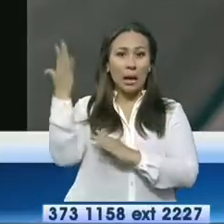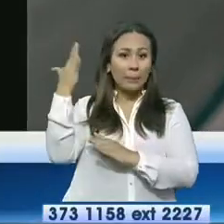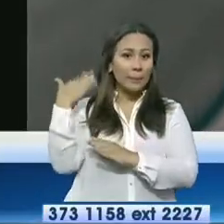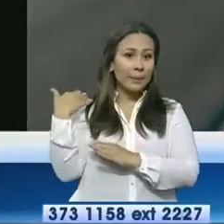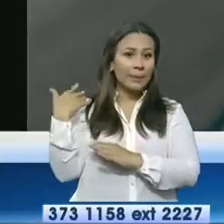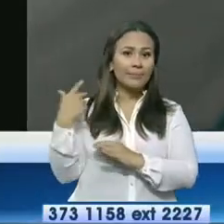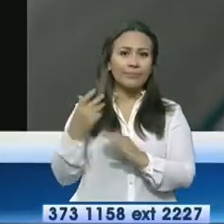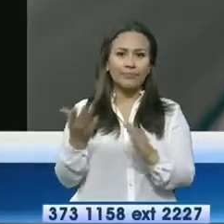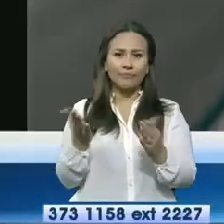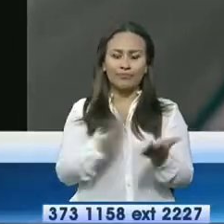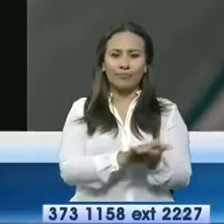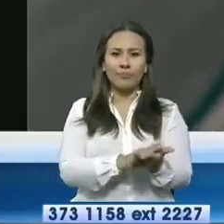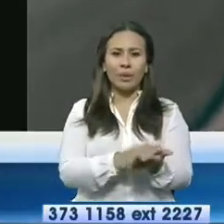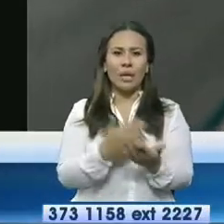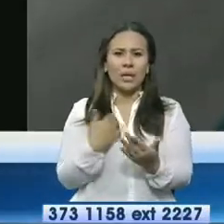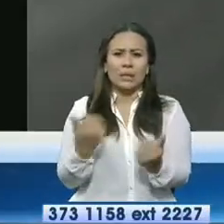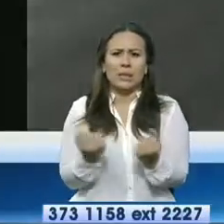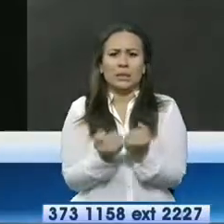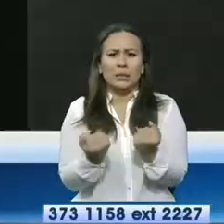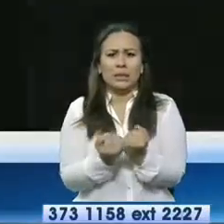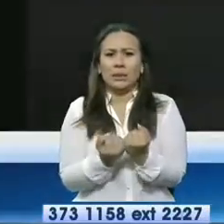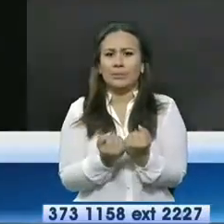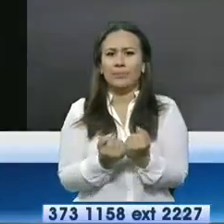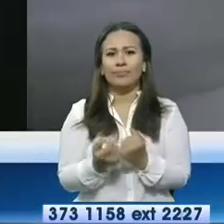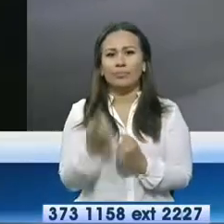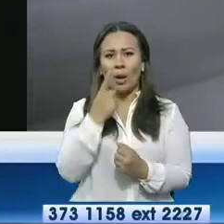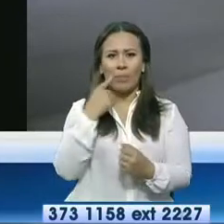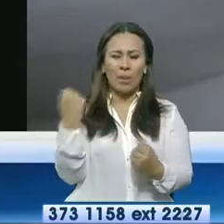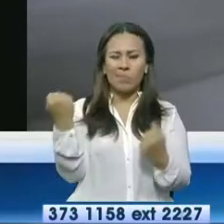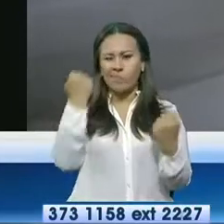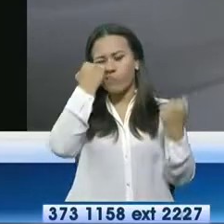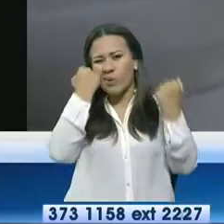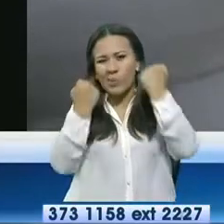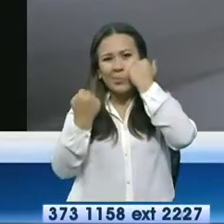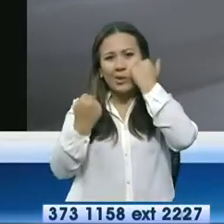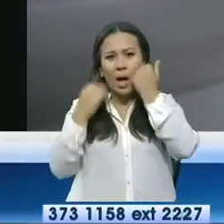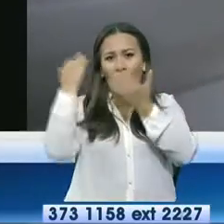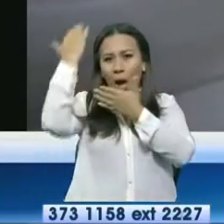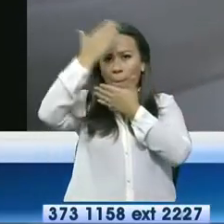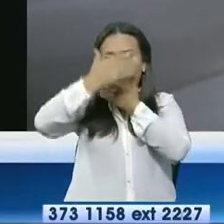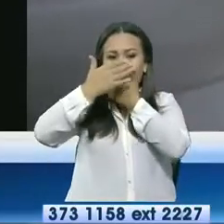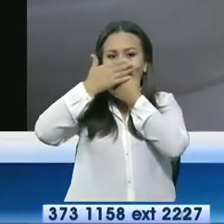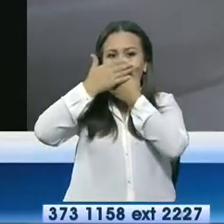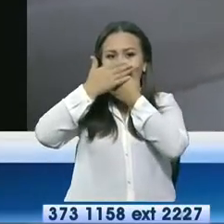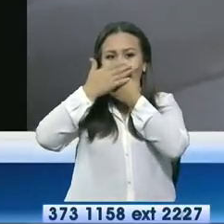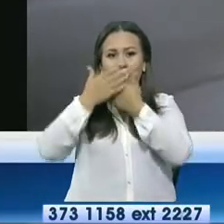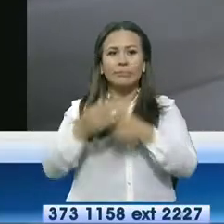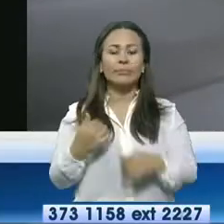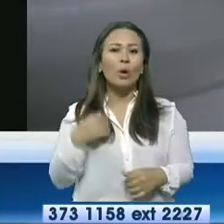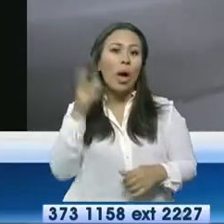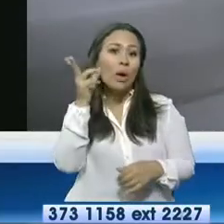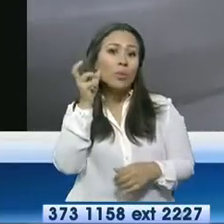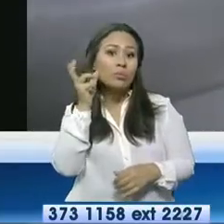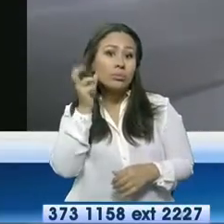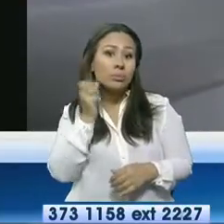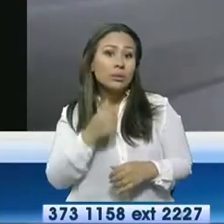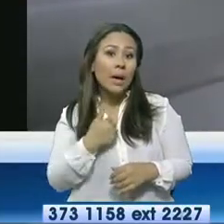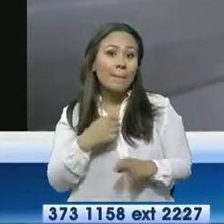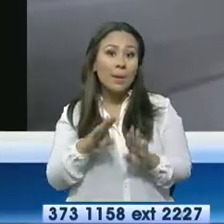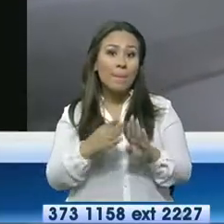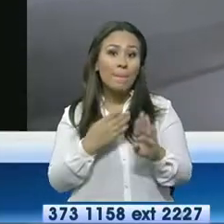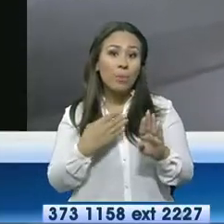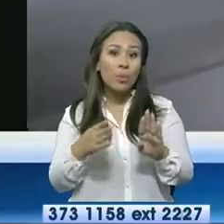atrás. Y ahí uno queda tapado. Y ellos encima ahí me tiraron un trapo y me tenían aplastado. Yo escuchaba que mi puerta